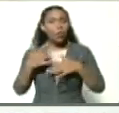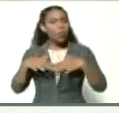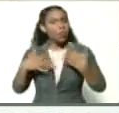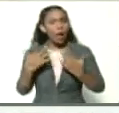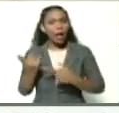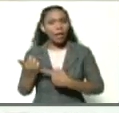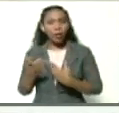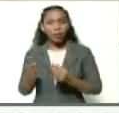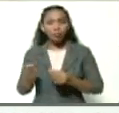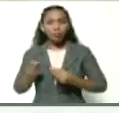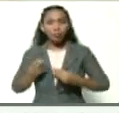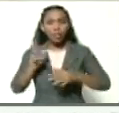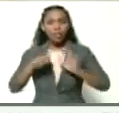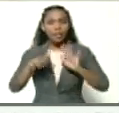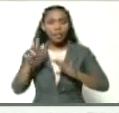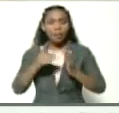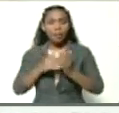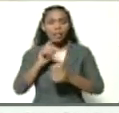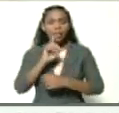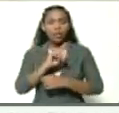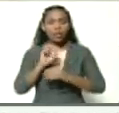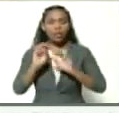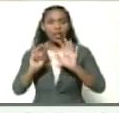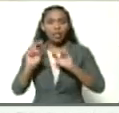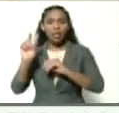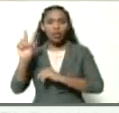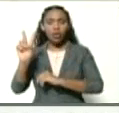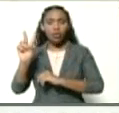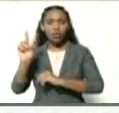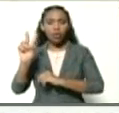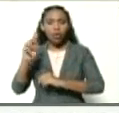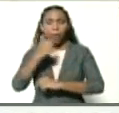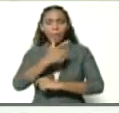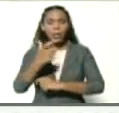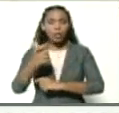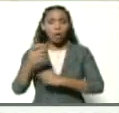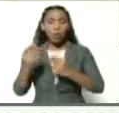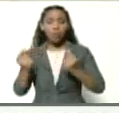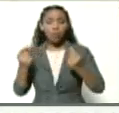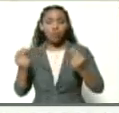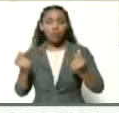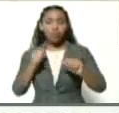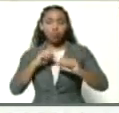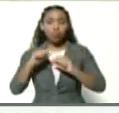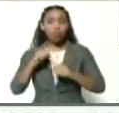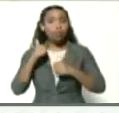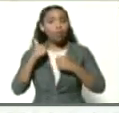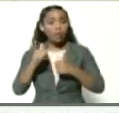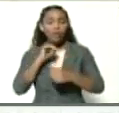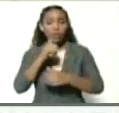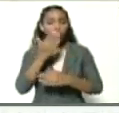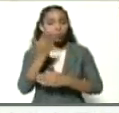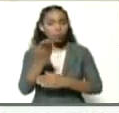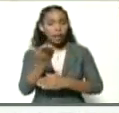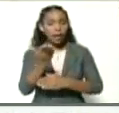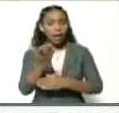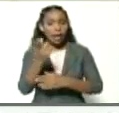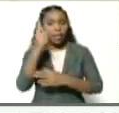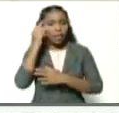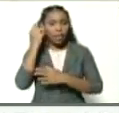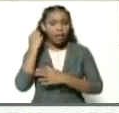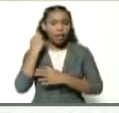da 13.172 casos activos, presidente. Bueno, como bien lo informó usted, el día de